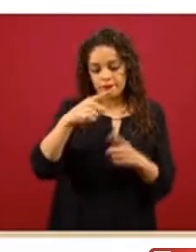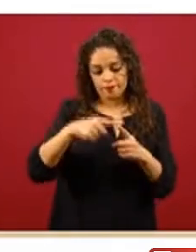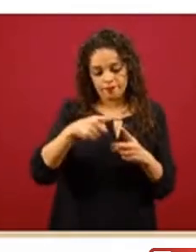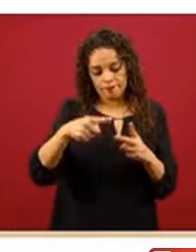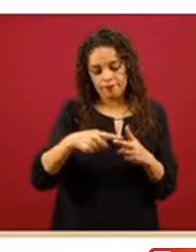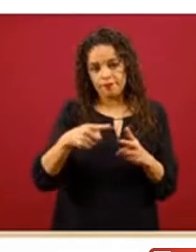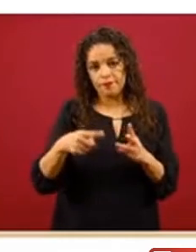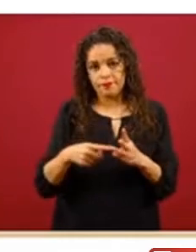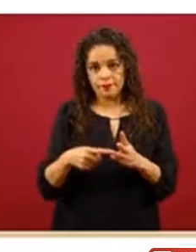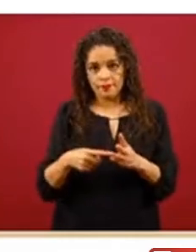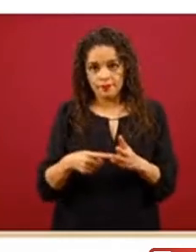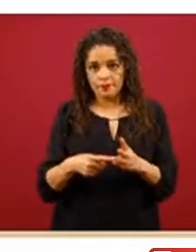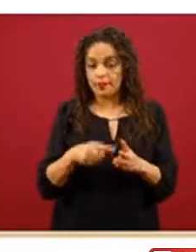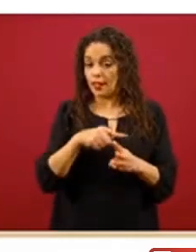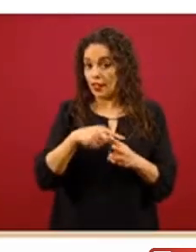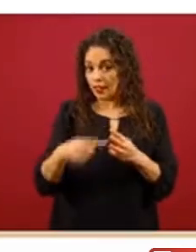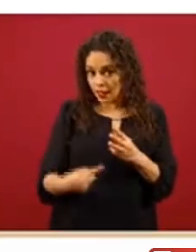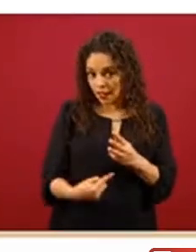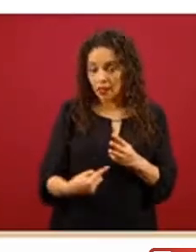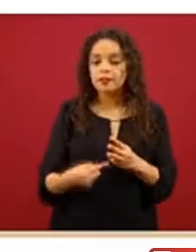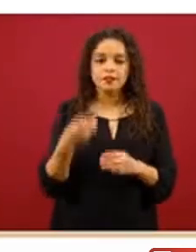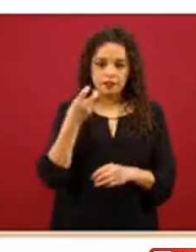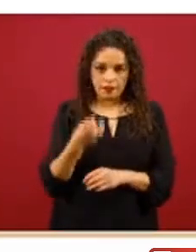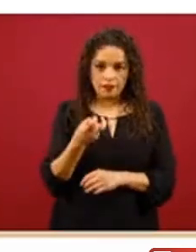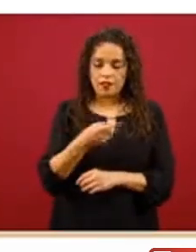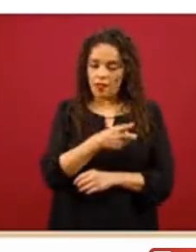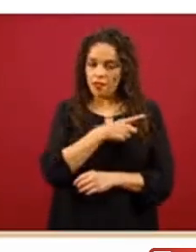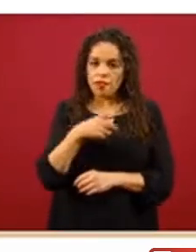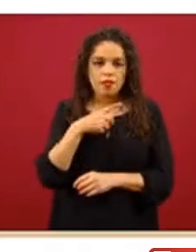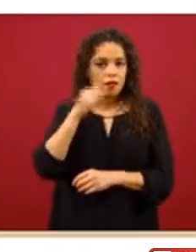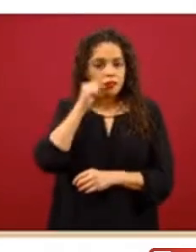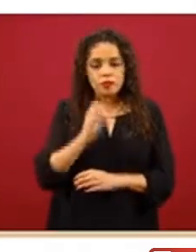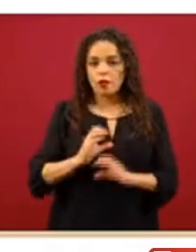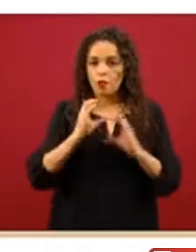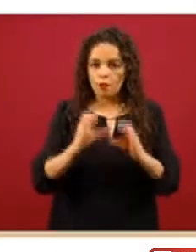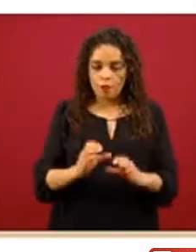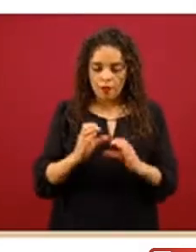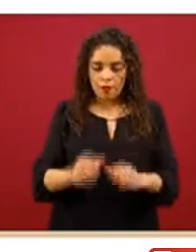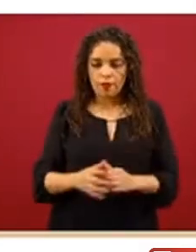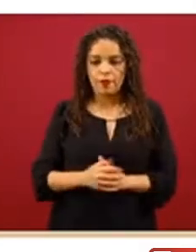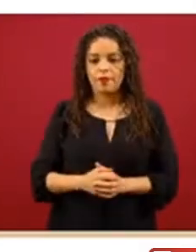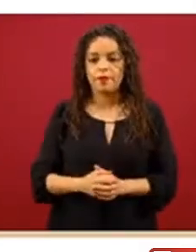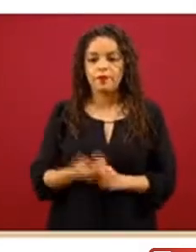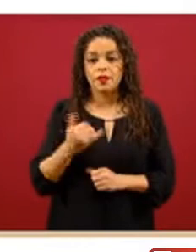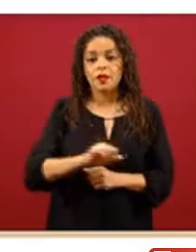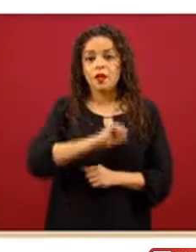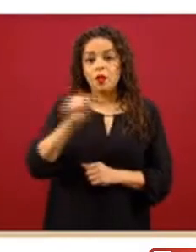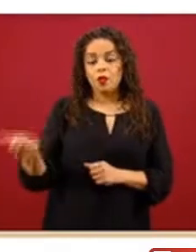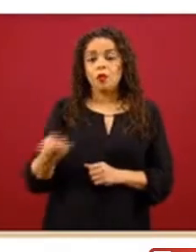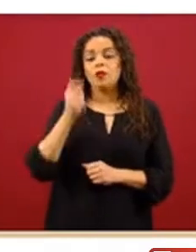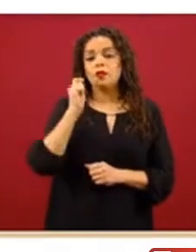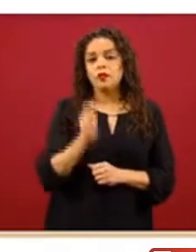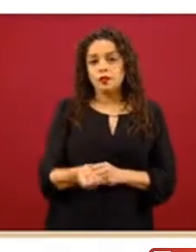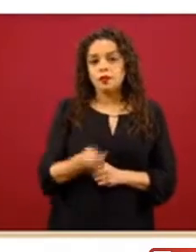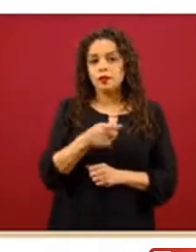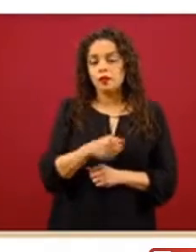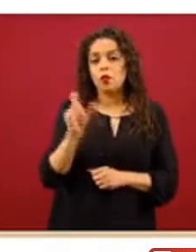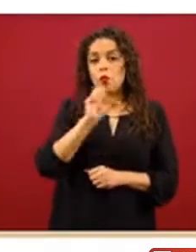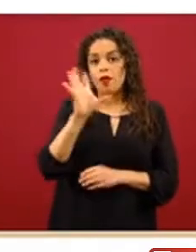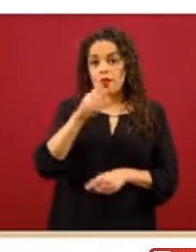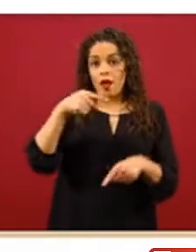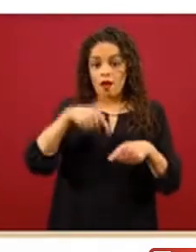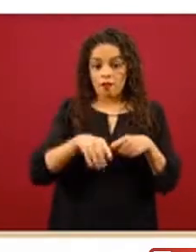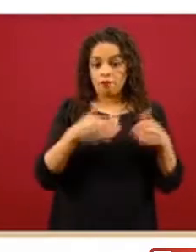medidas básicamente. Y el siguiente beneficio que también menciona es esta potencial reactivación social y económica por